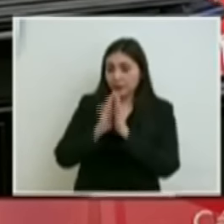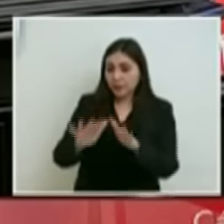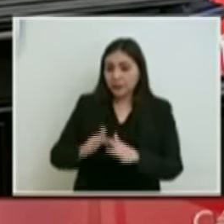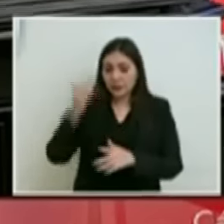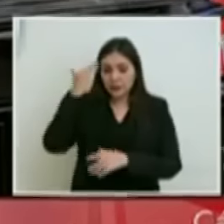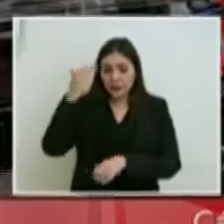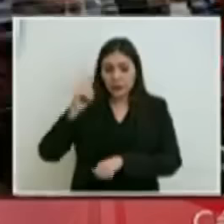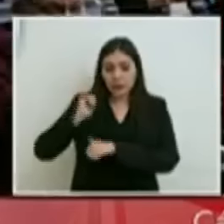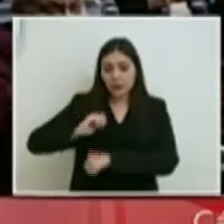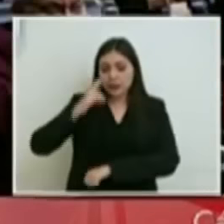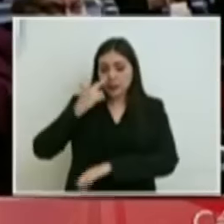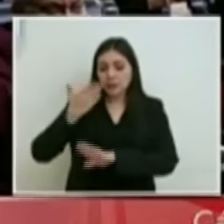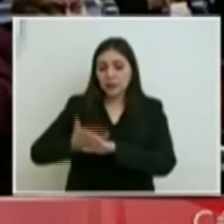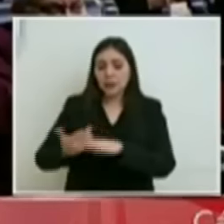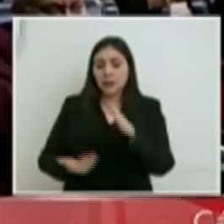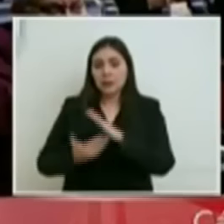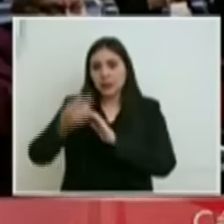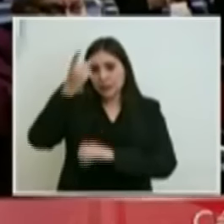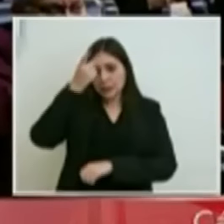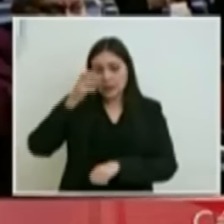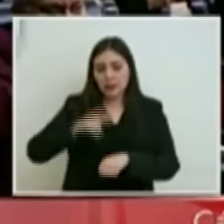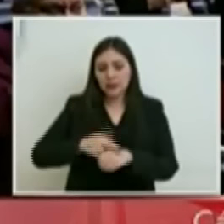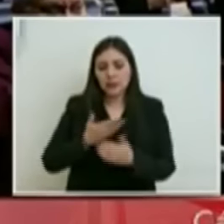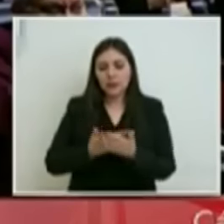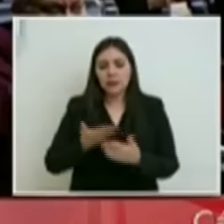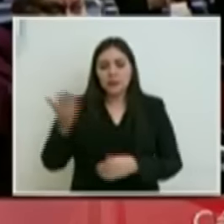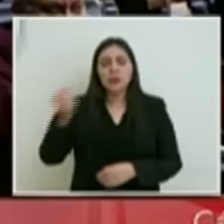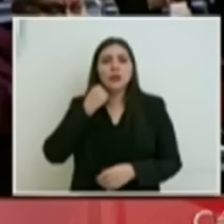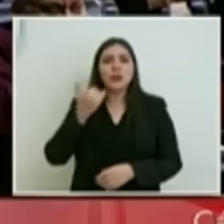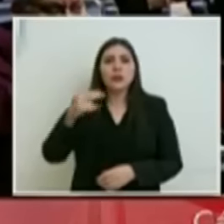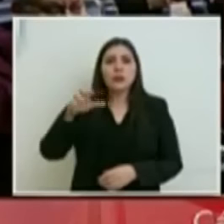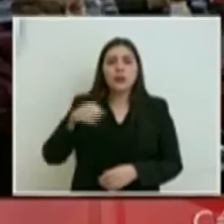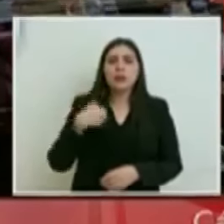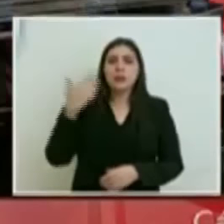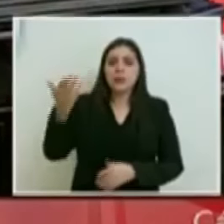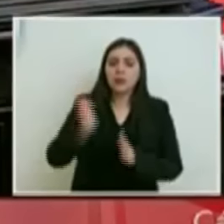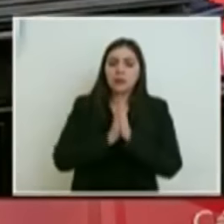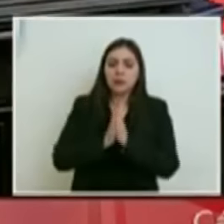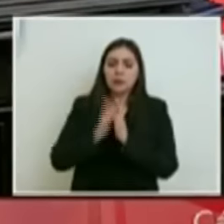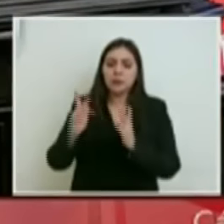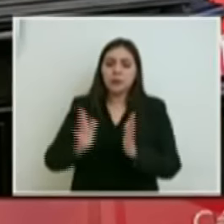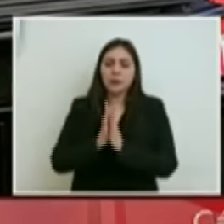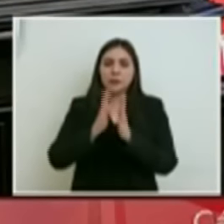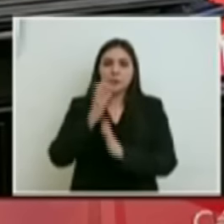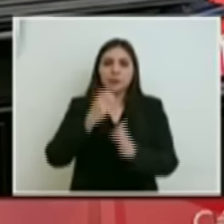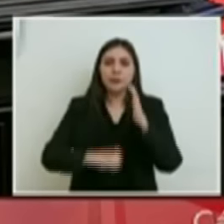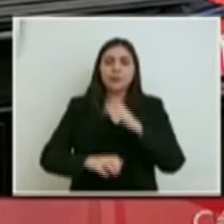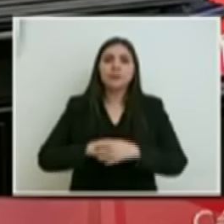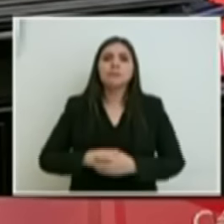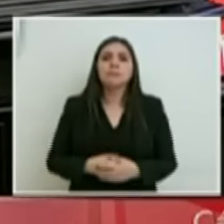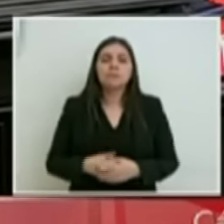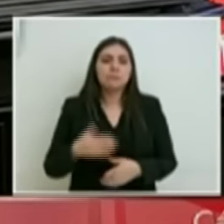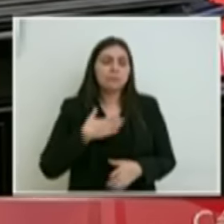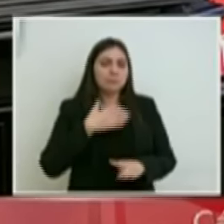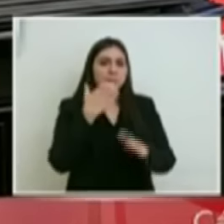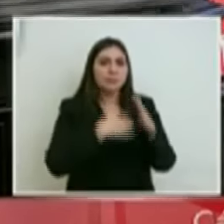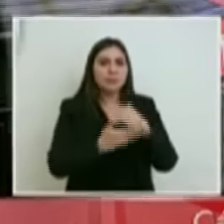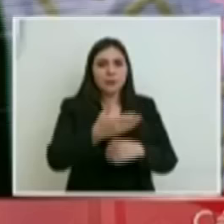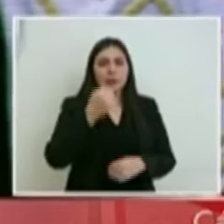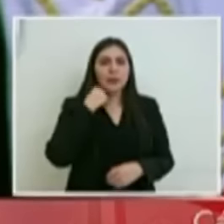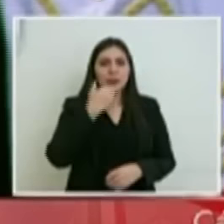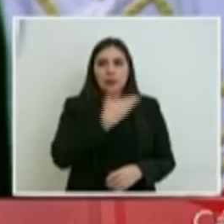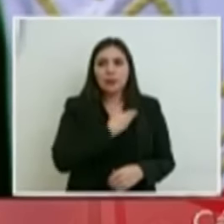tiempo es la mesa directiva, y pido al senador Yunes que concluya su intervención. Concluyo, señor presidente.